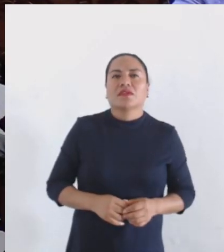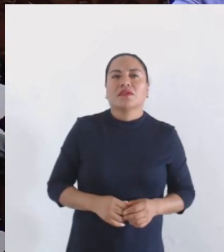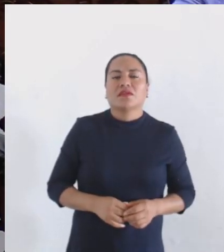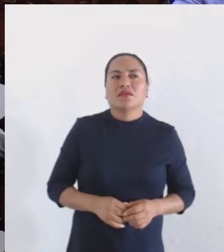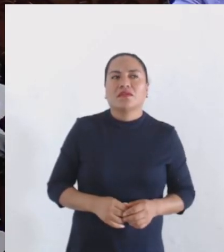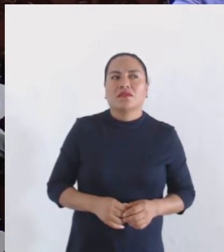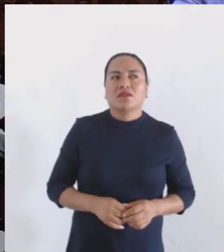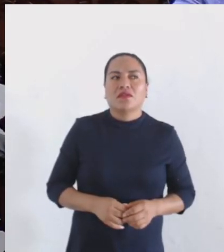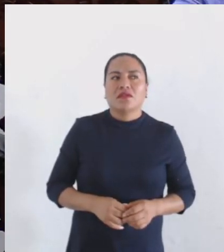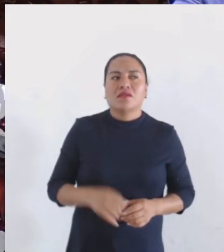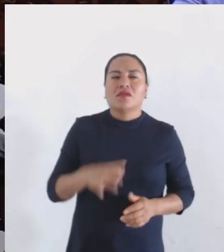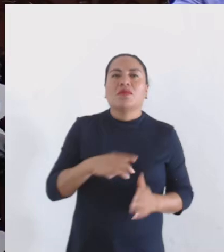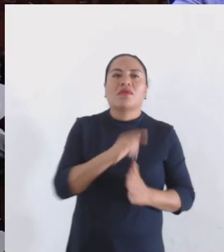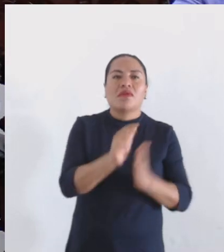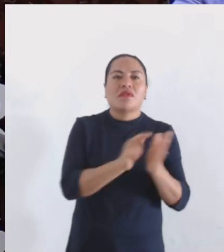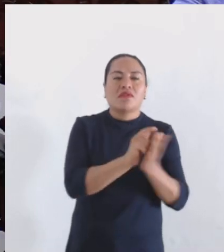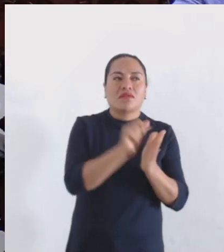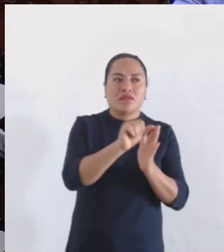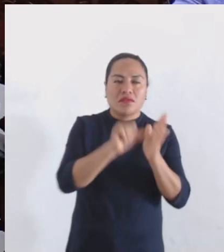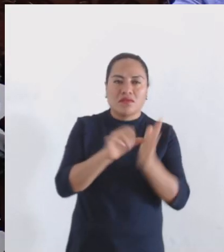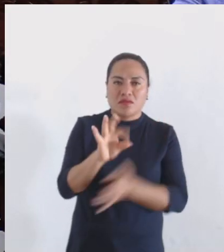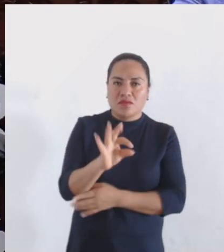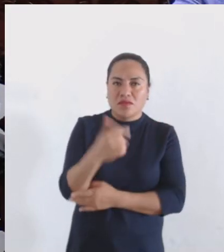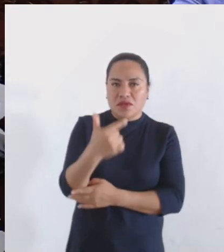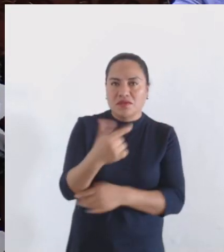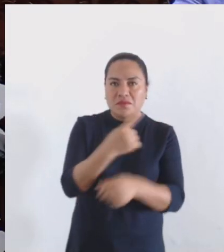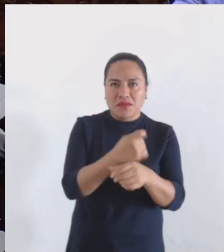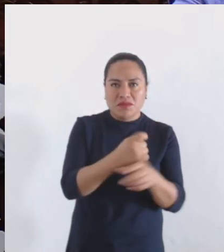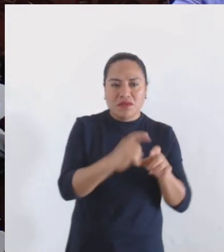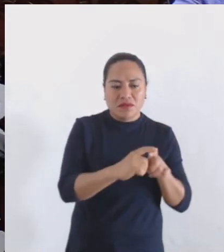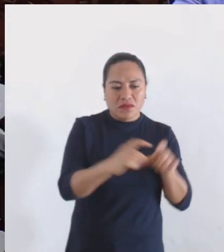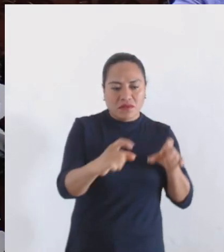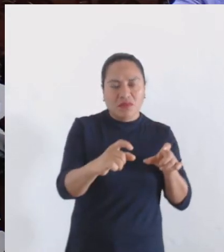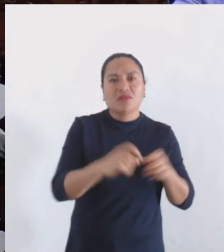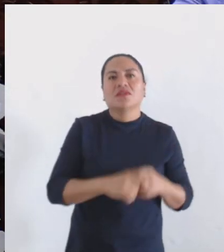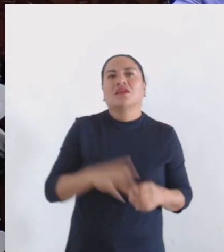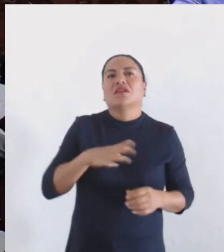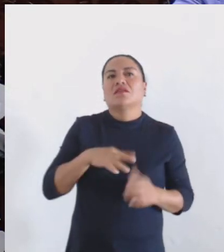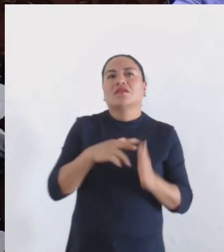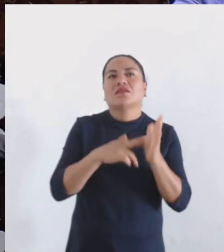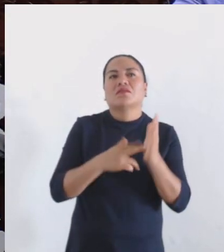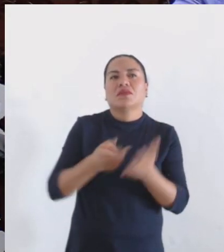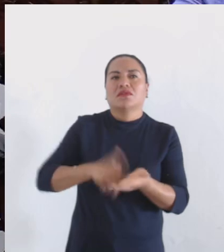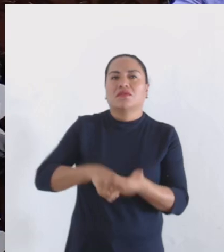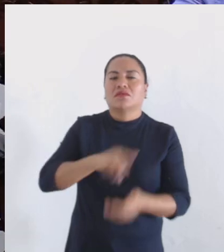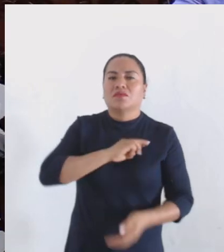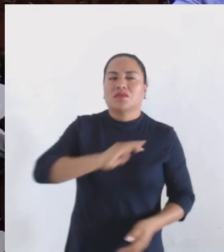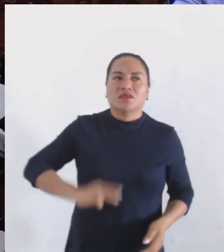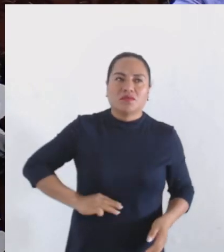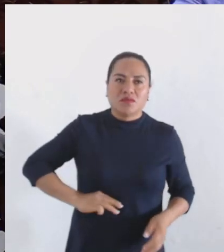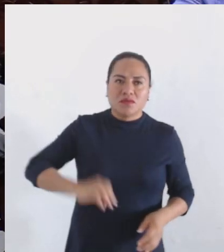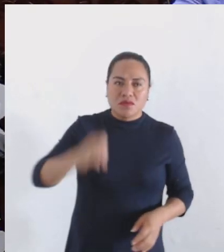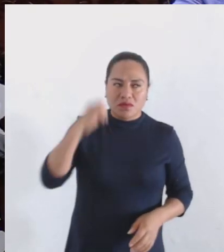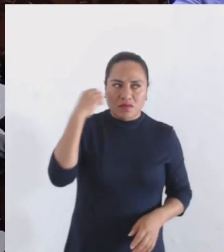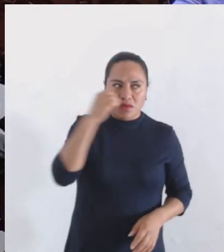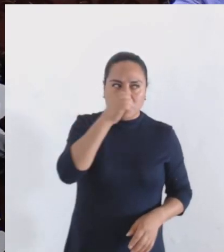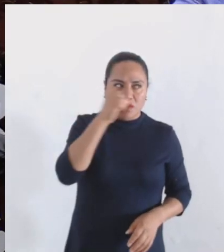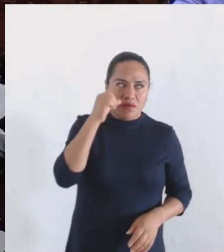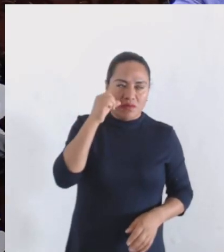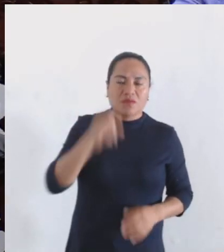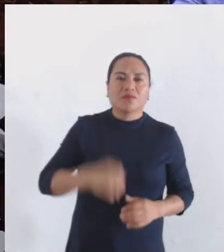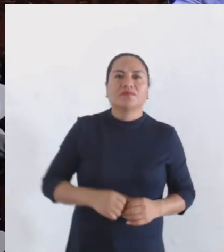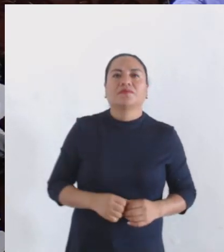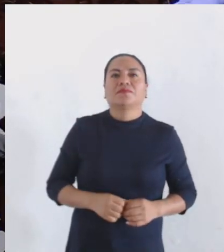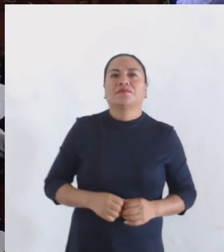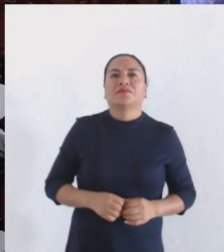Con fundamento en lo dispuesto por el artículo 47, fracción primera del Reglamento Interior del Honorable Ayuntamiento del